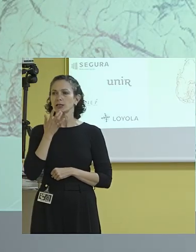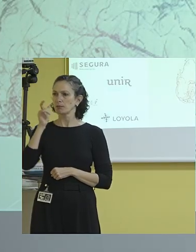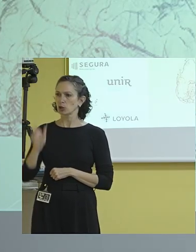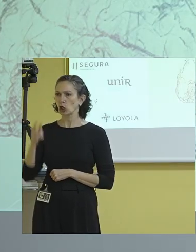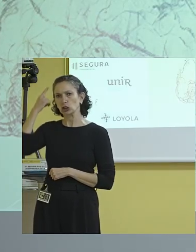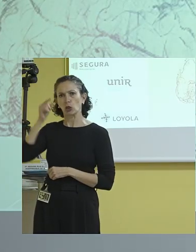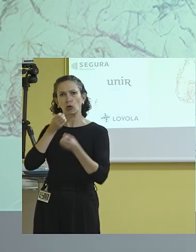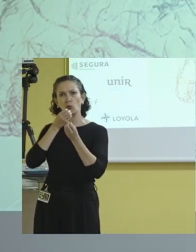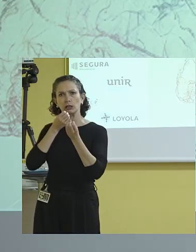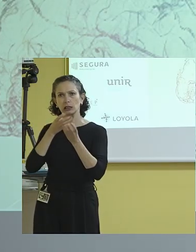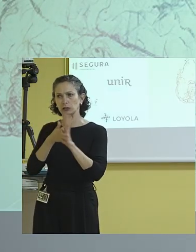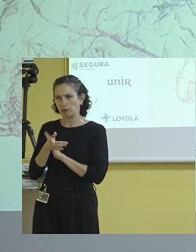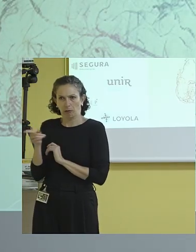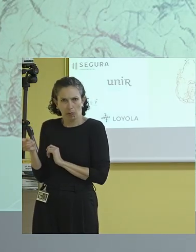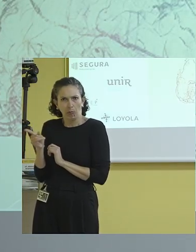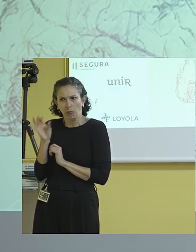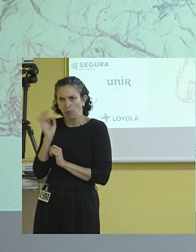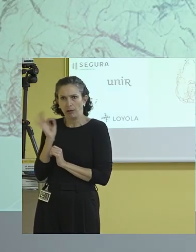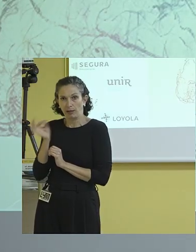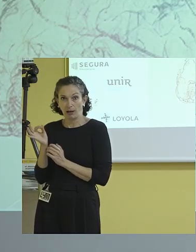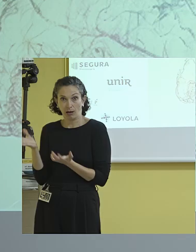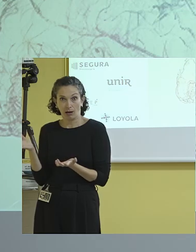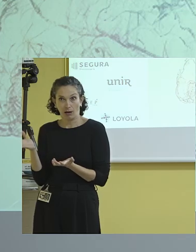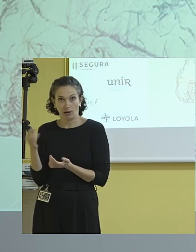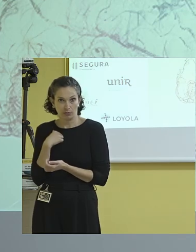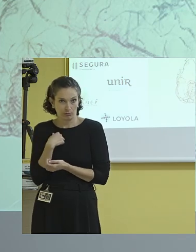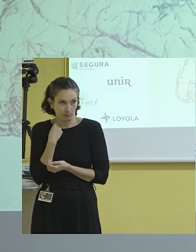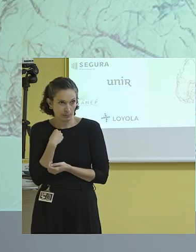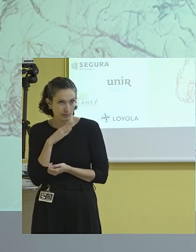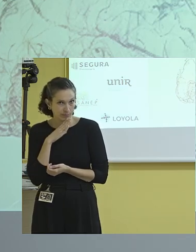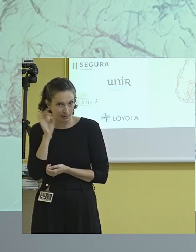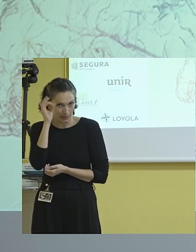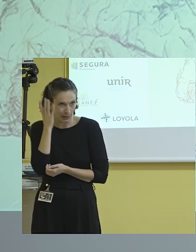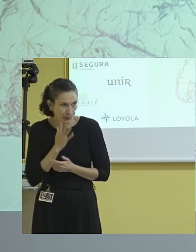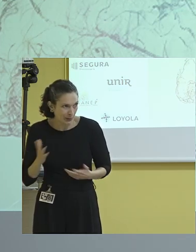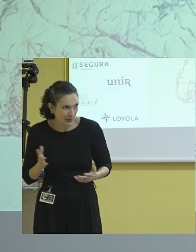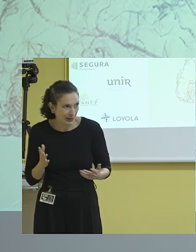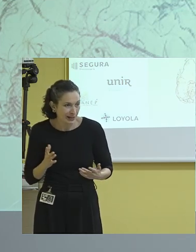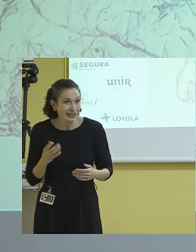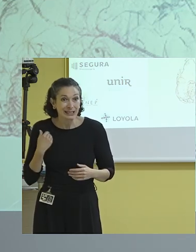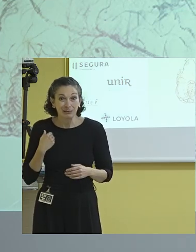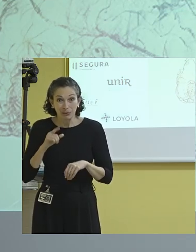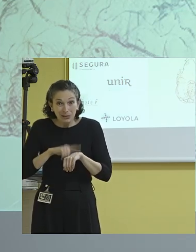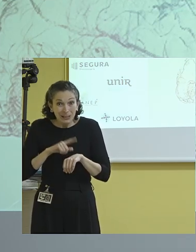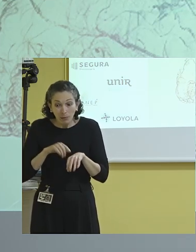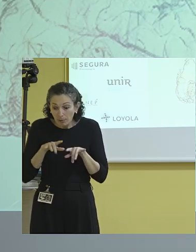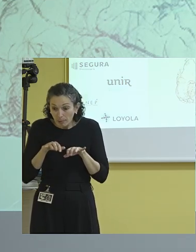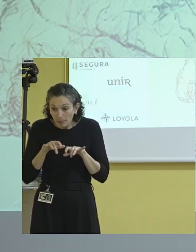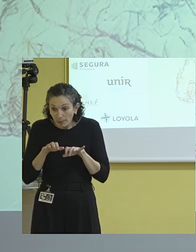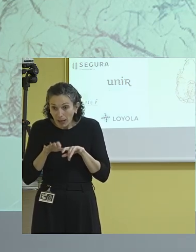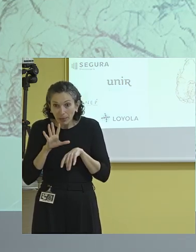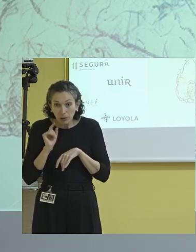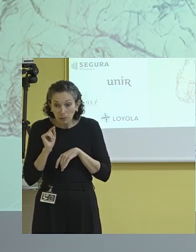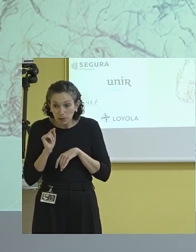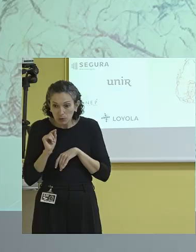que sabe, sabrá lo que dice. Claro, es una tontería enorme lo que me está inventando, y de hecho me ha dado tiempo en el lapso que he cogido el ordenador, David, que 5 minutos he quitado de potencia